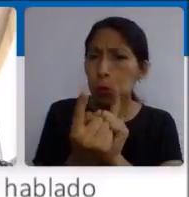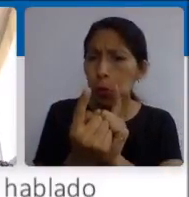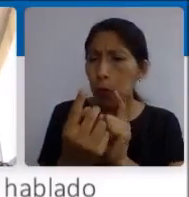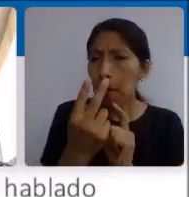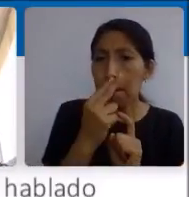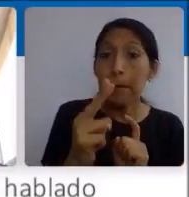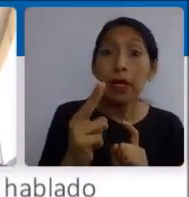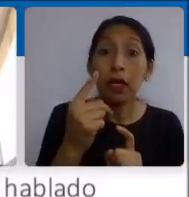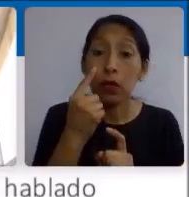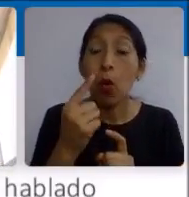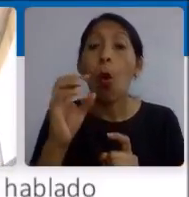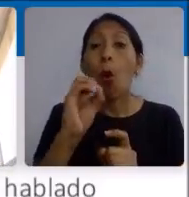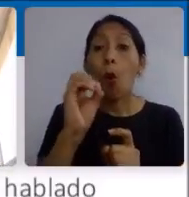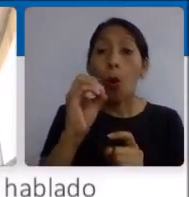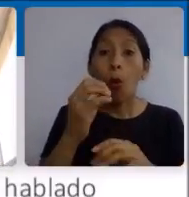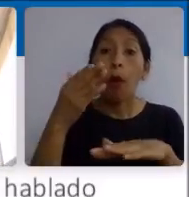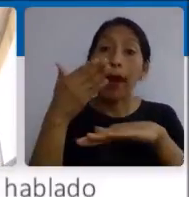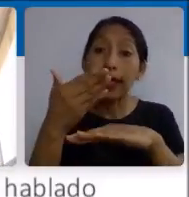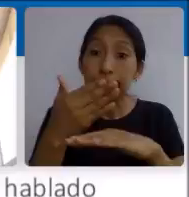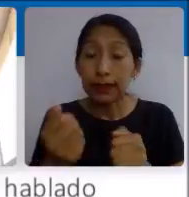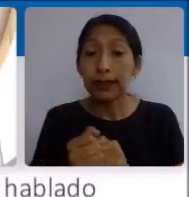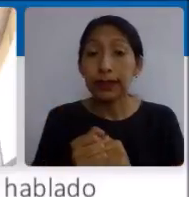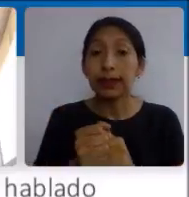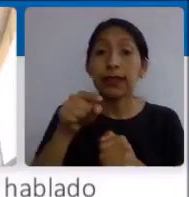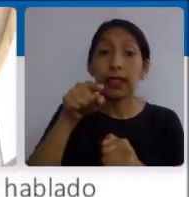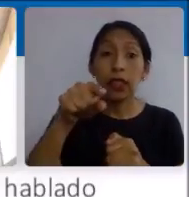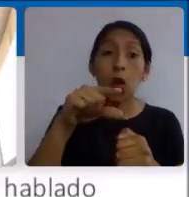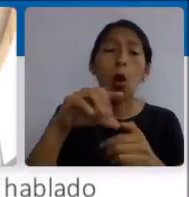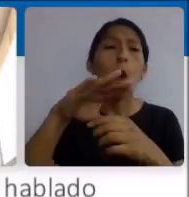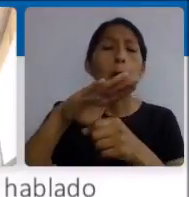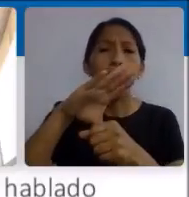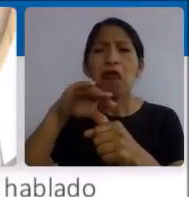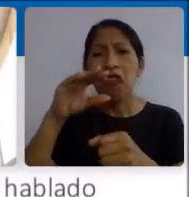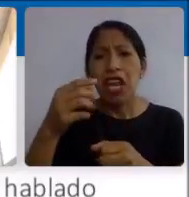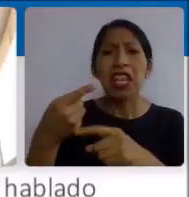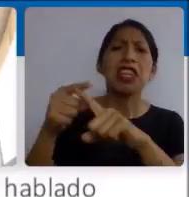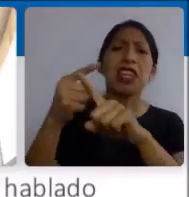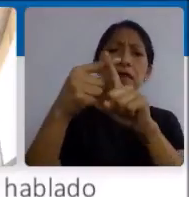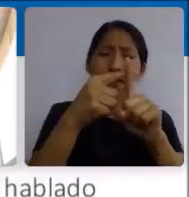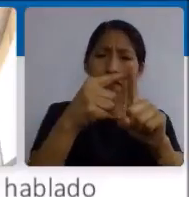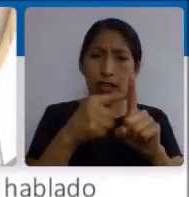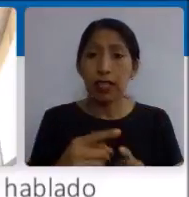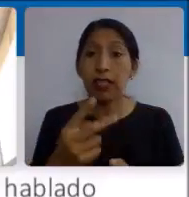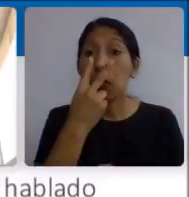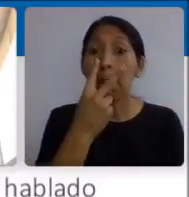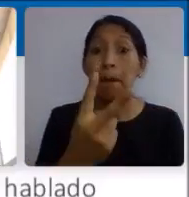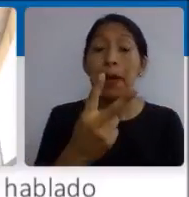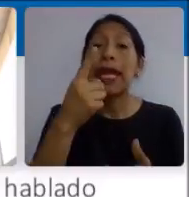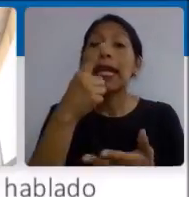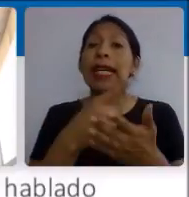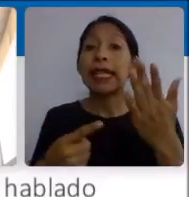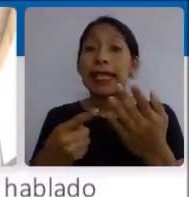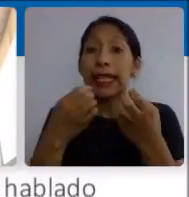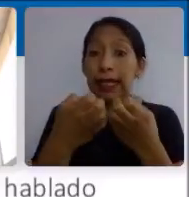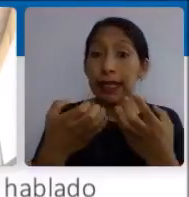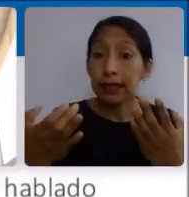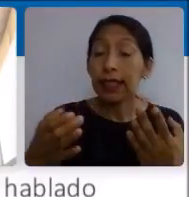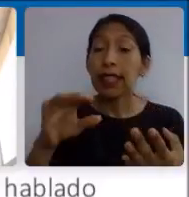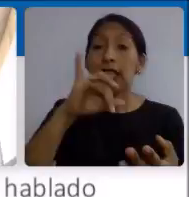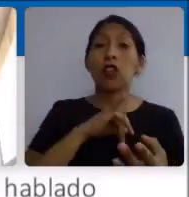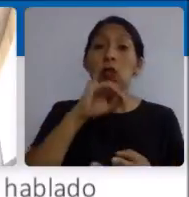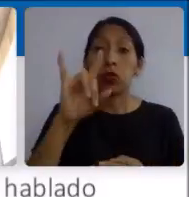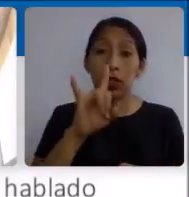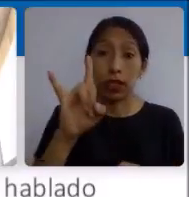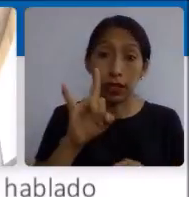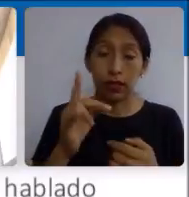o poder asistir de estos eventos o roadshows presenciales, sino también ver qué estrategia de marketing voy a utilizar, ya